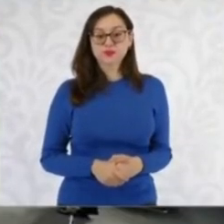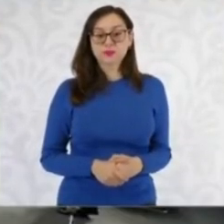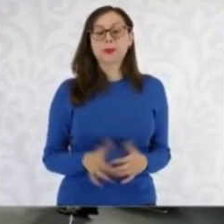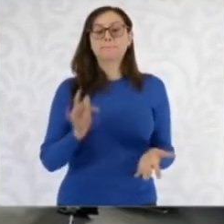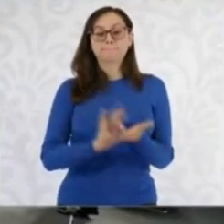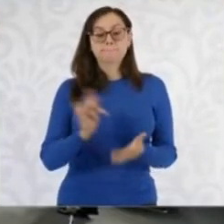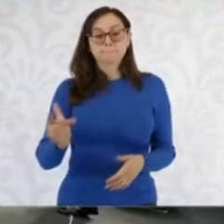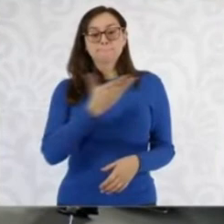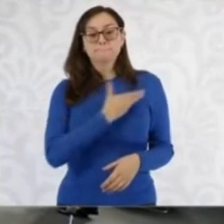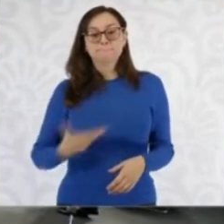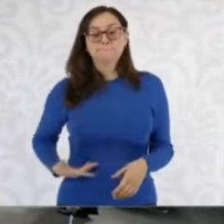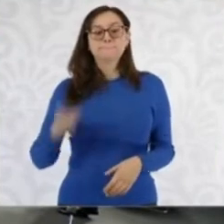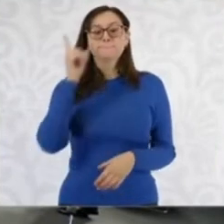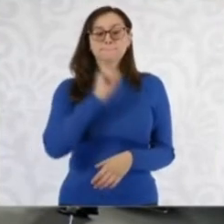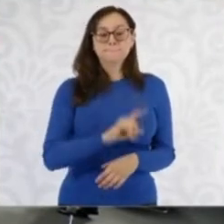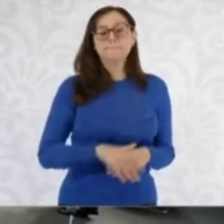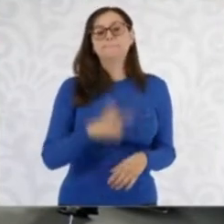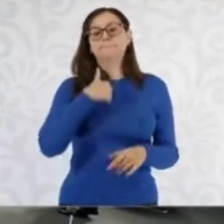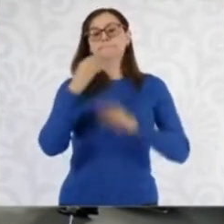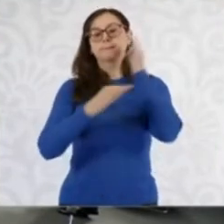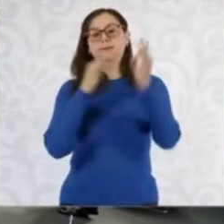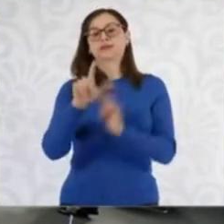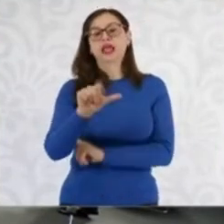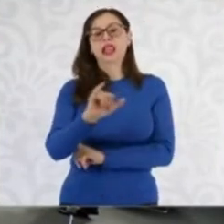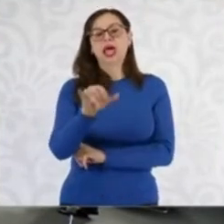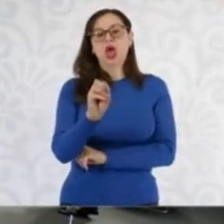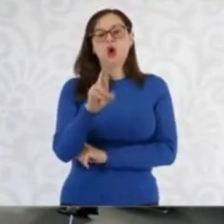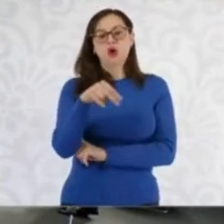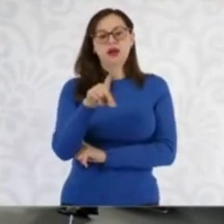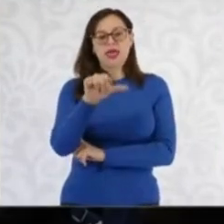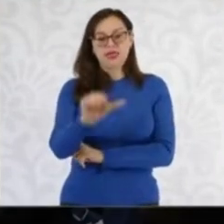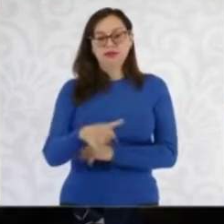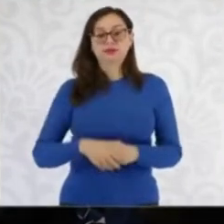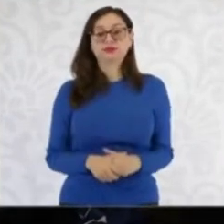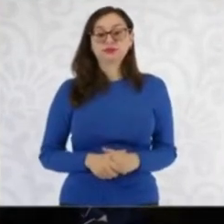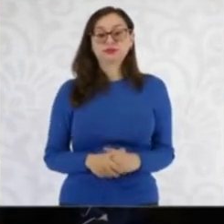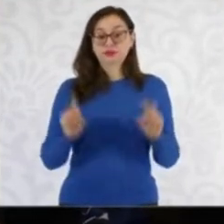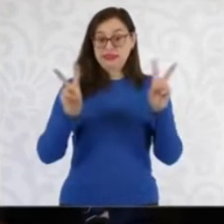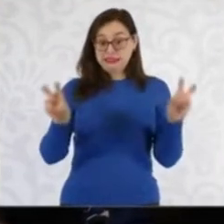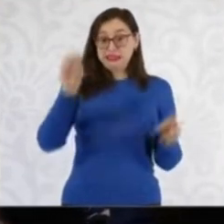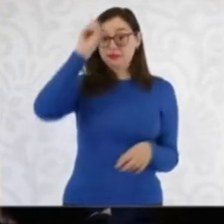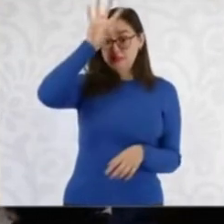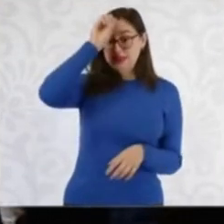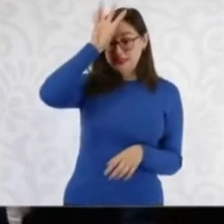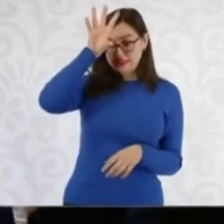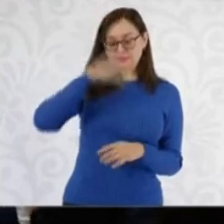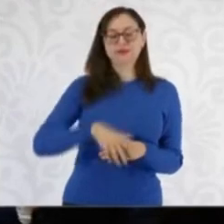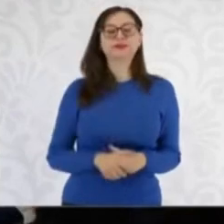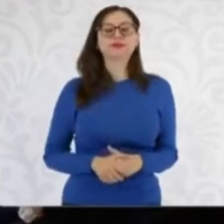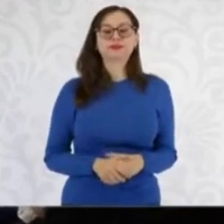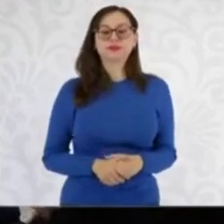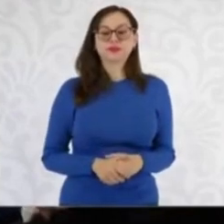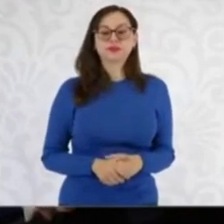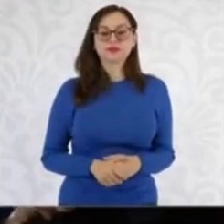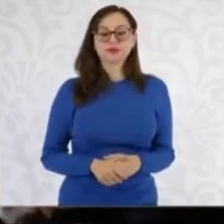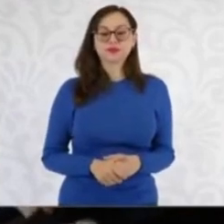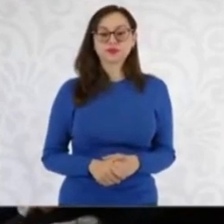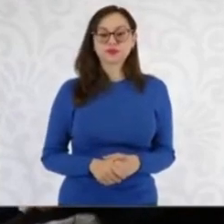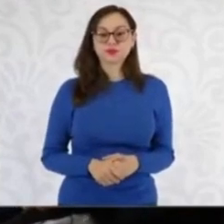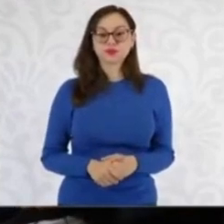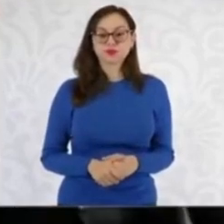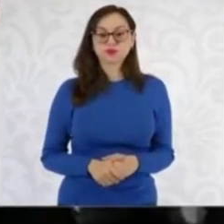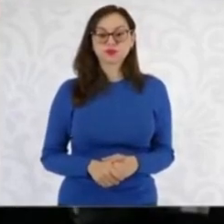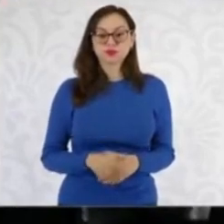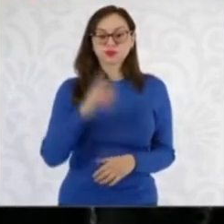Gracias, Presidenta. Muñoz de La Jornada. A propósito de que habla de las minas, quisiera preguntarle si van a exigir o se va a aplicar algún